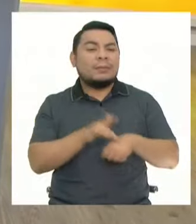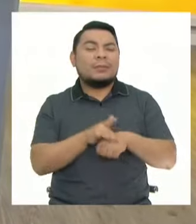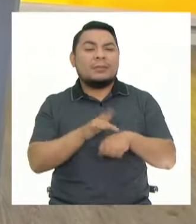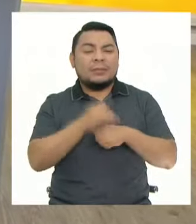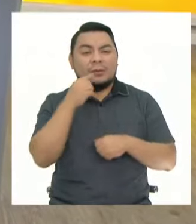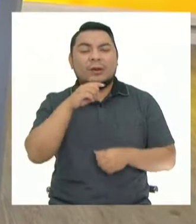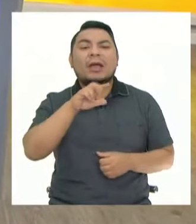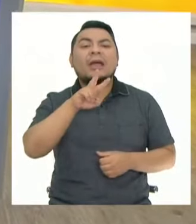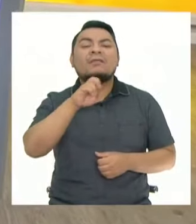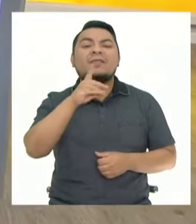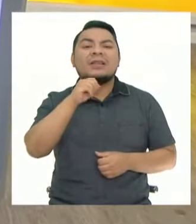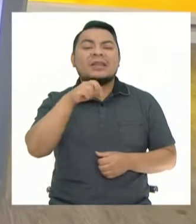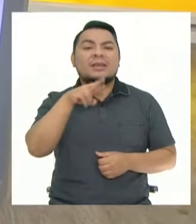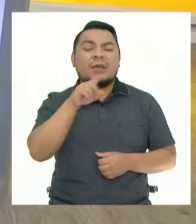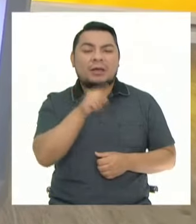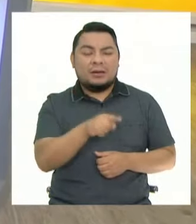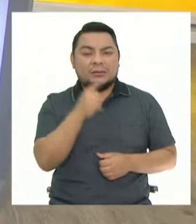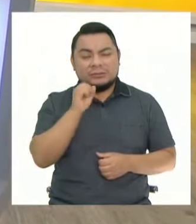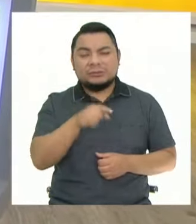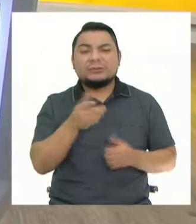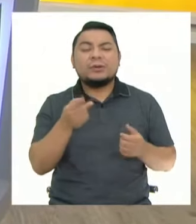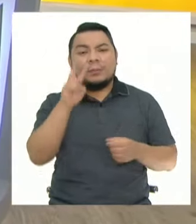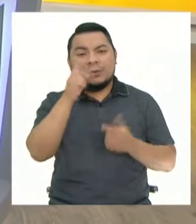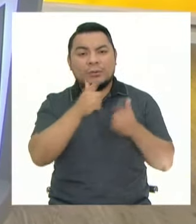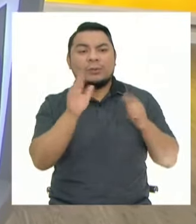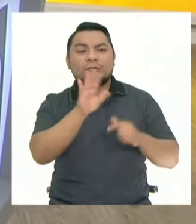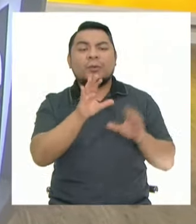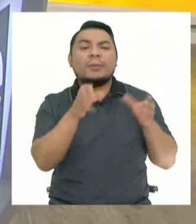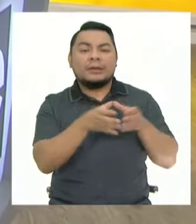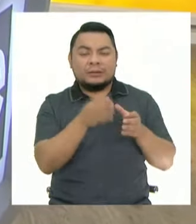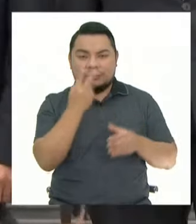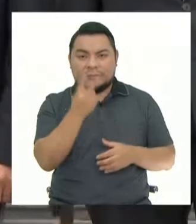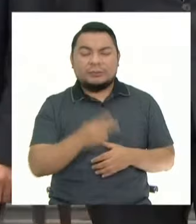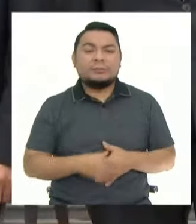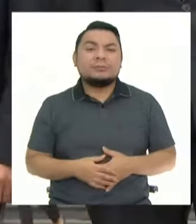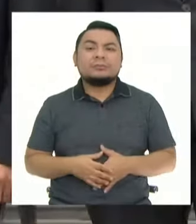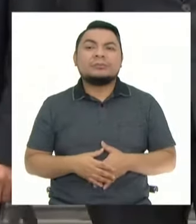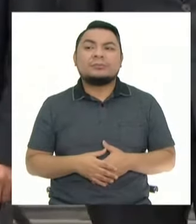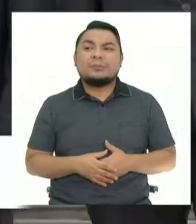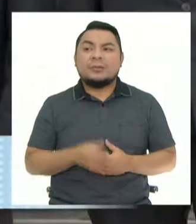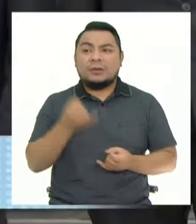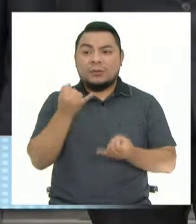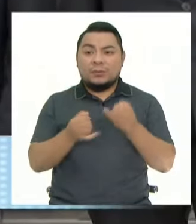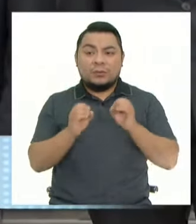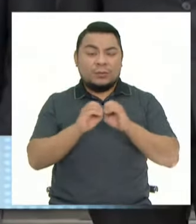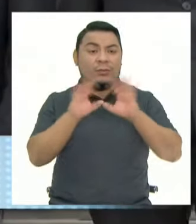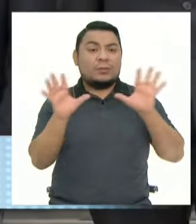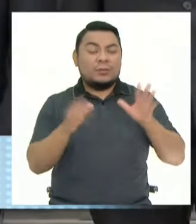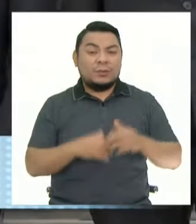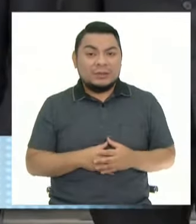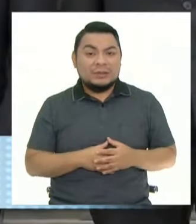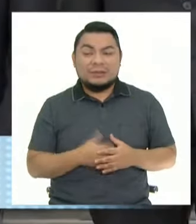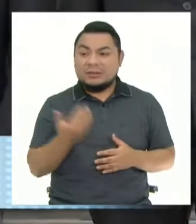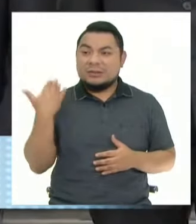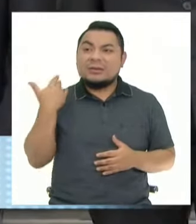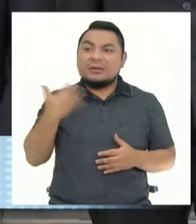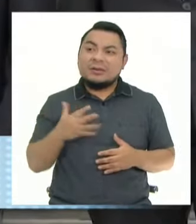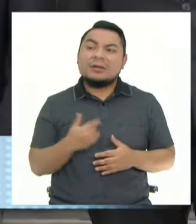Valdemar Cerrón, vocero de Perú Libre, en relación a su partido. En estos últimos días se